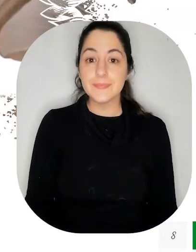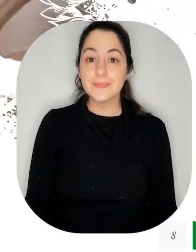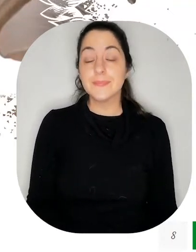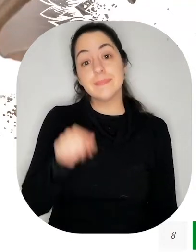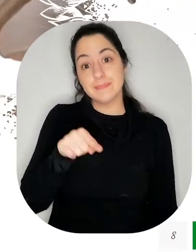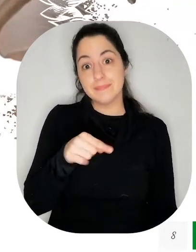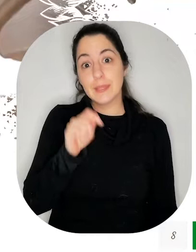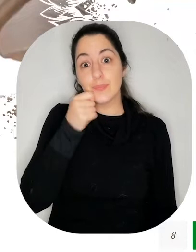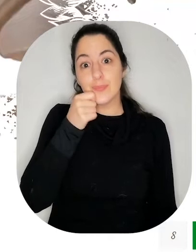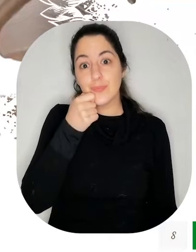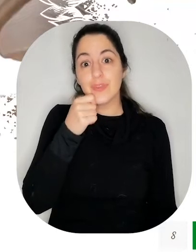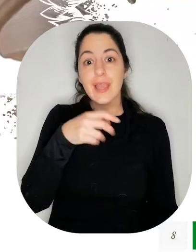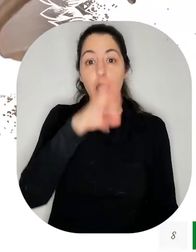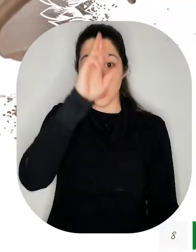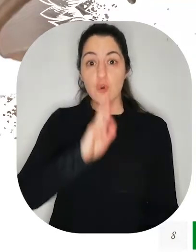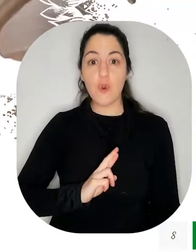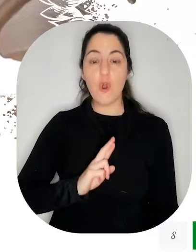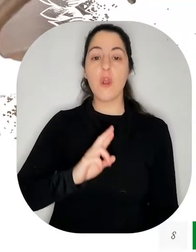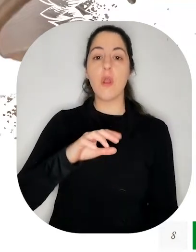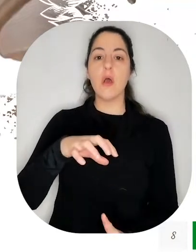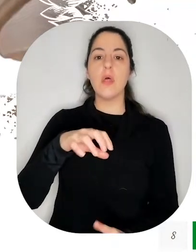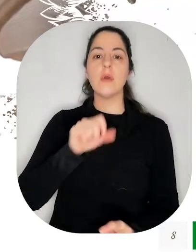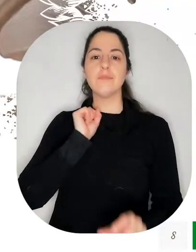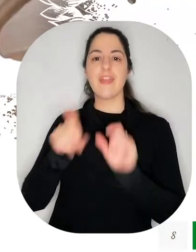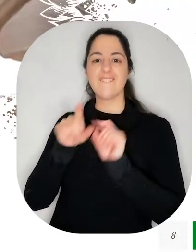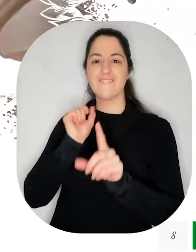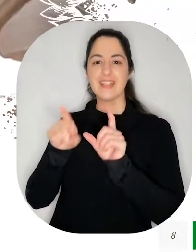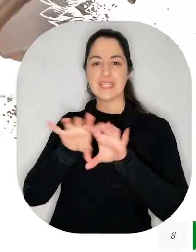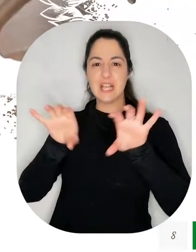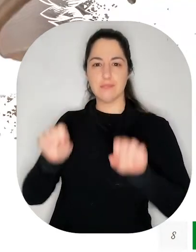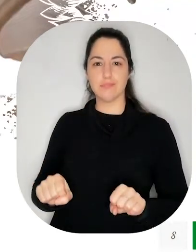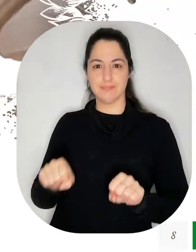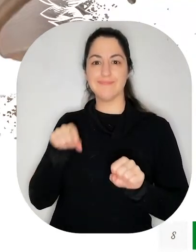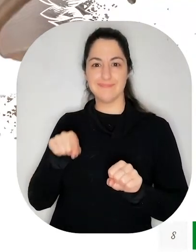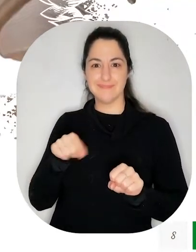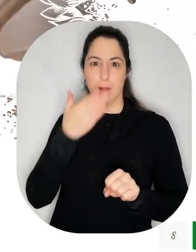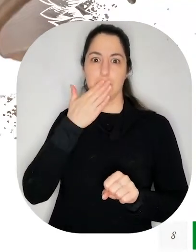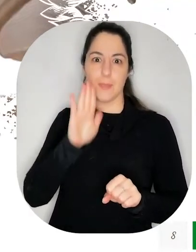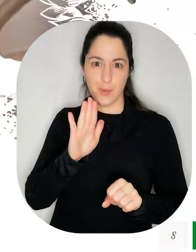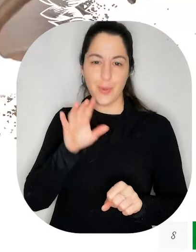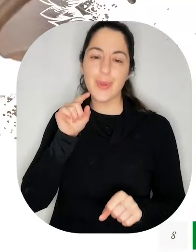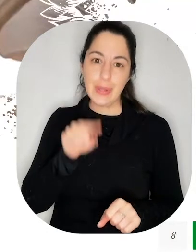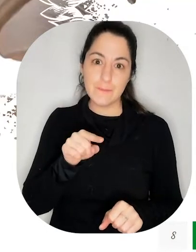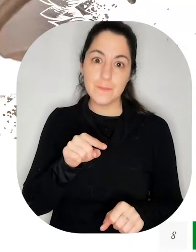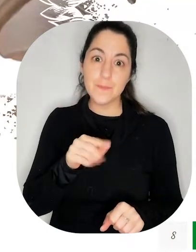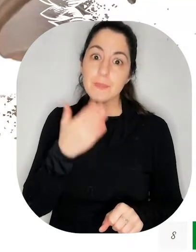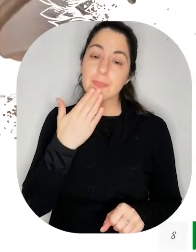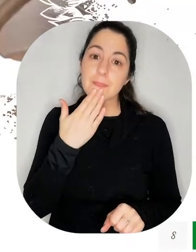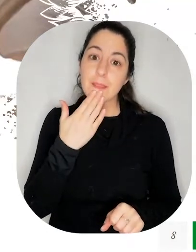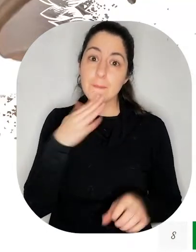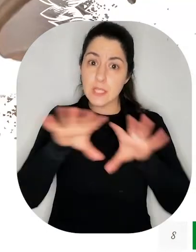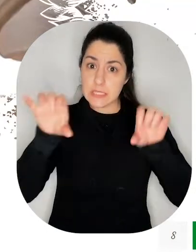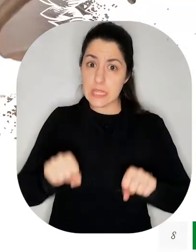Candida, y entonces se habla de este rol inmunomodulador. Actúa mejorando nuestro sistema